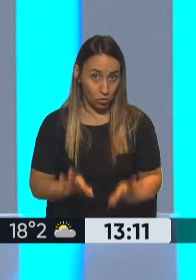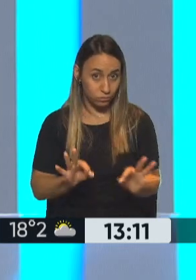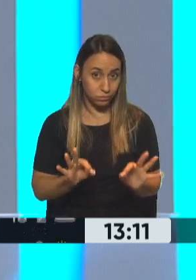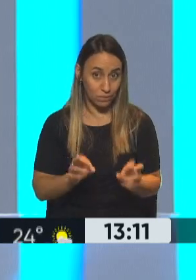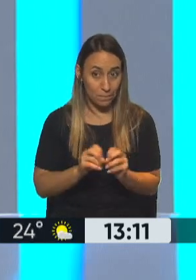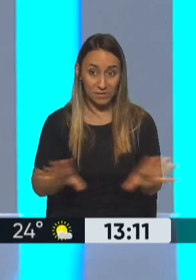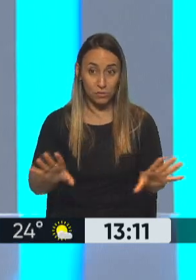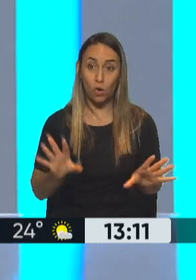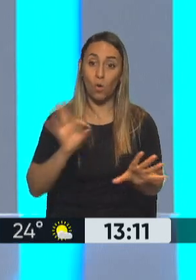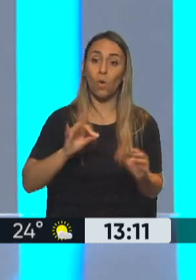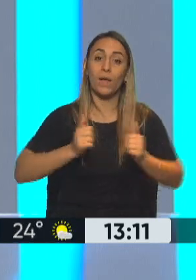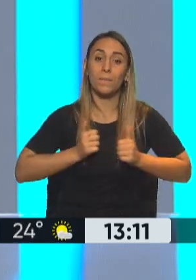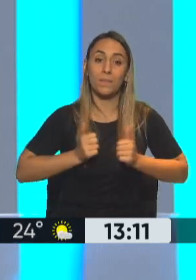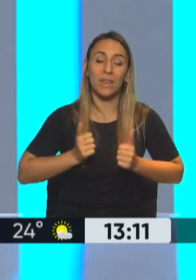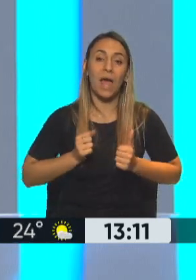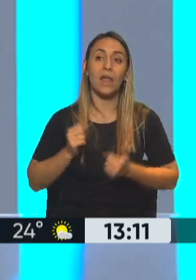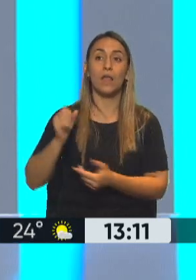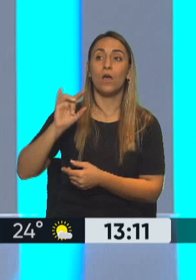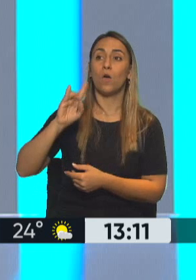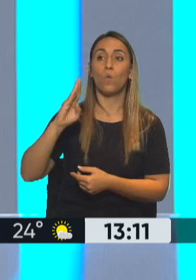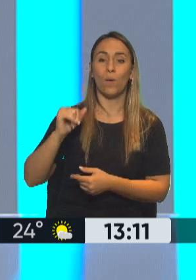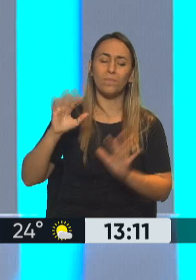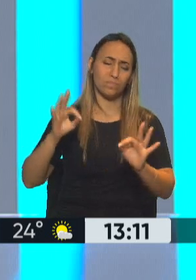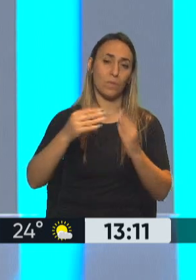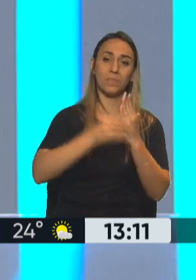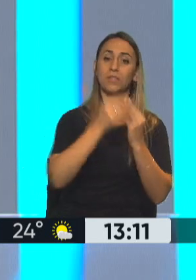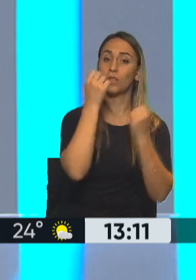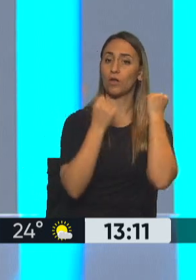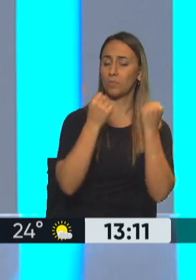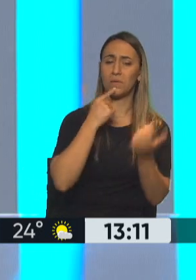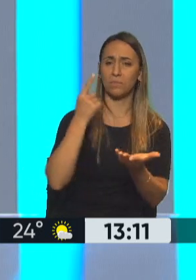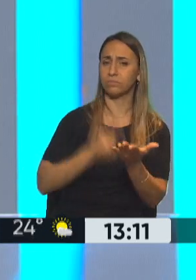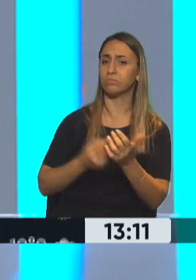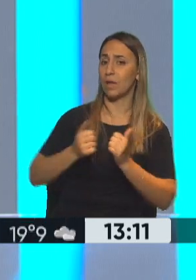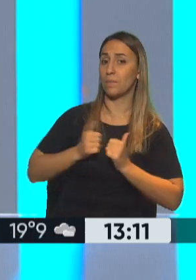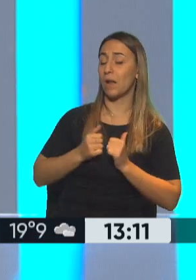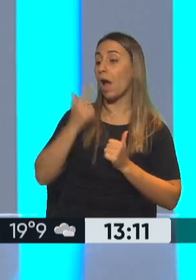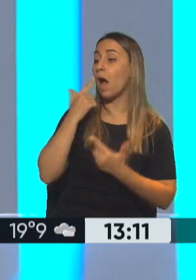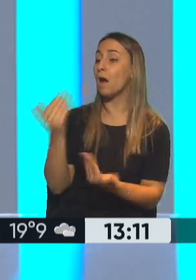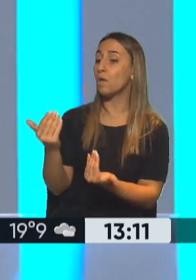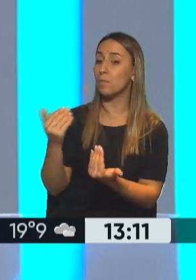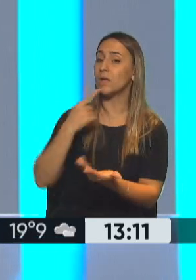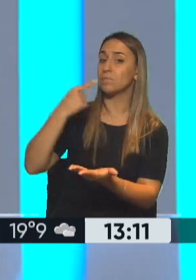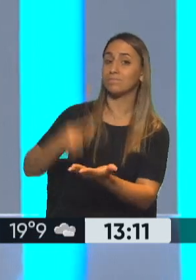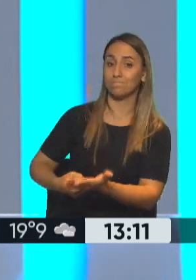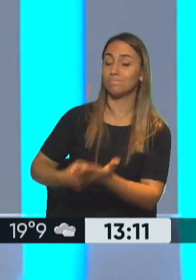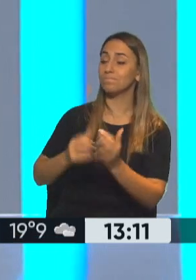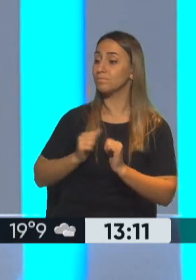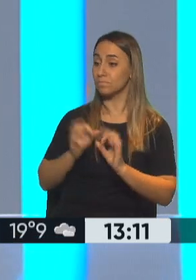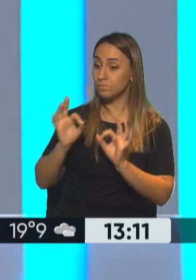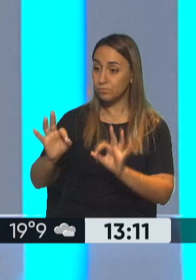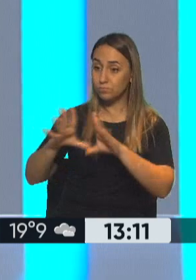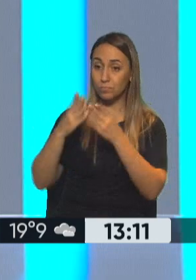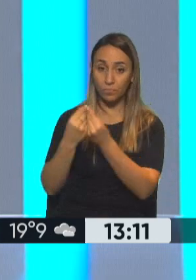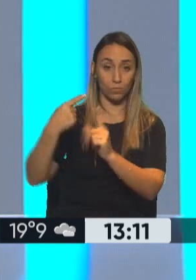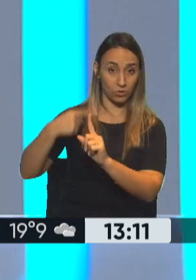canje de bonos o había que esperar el informe de la UBA? Había decidido el Ministerio de Economía esperar este resultado, así que ahora sí se va a hacer de inmediato, por lo menos en este caso,